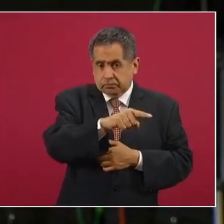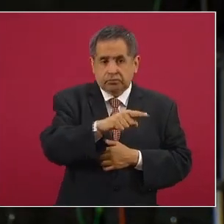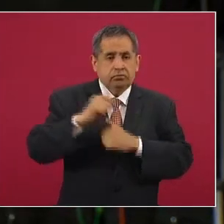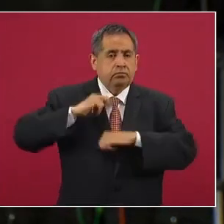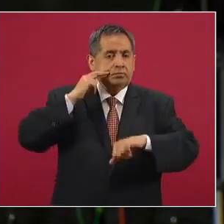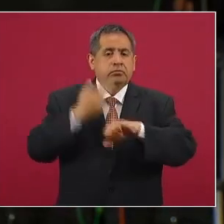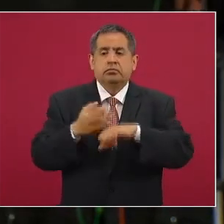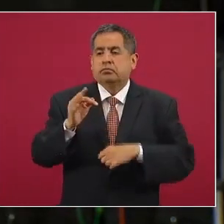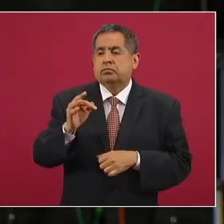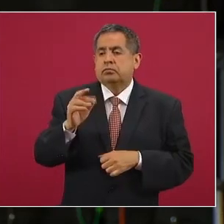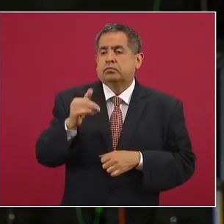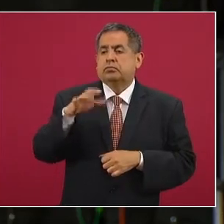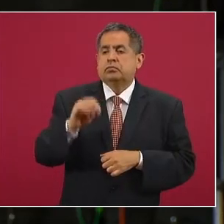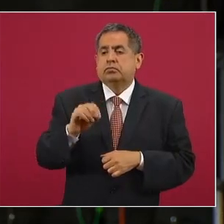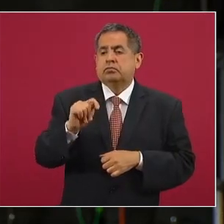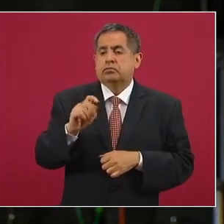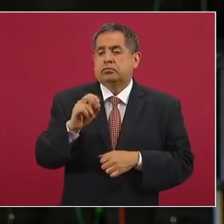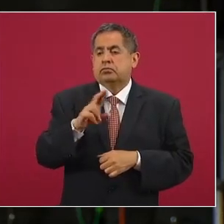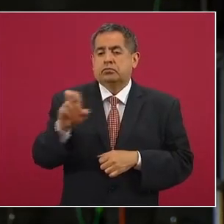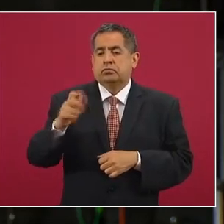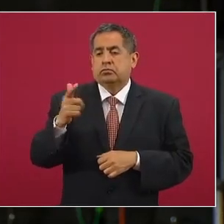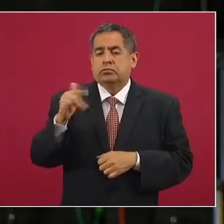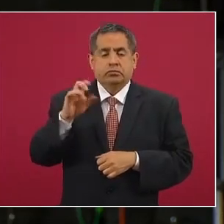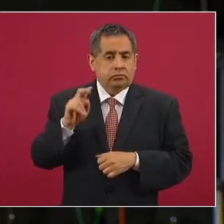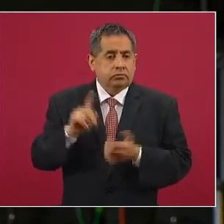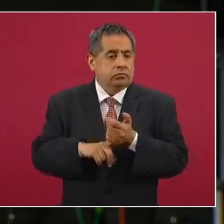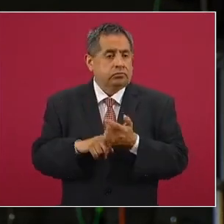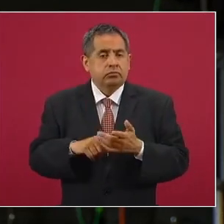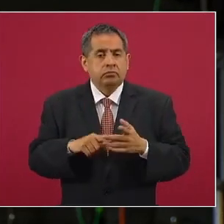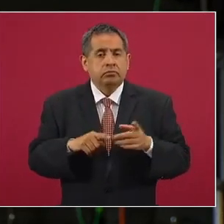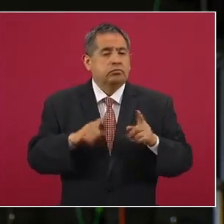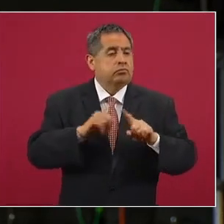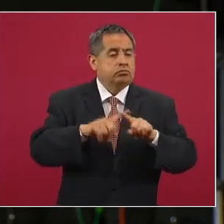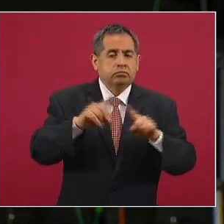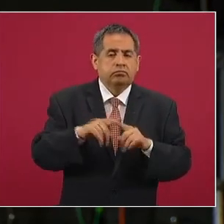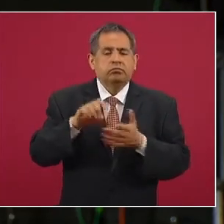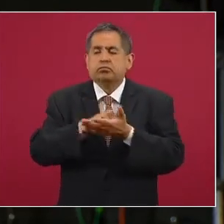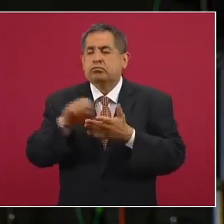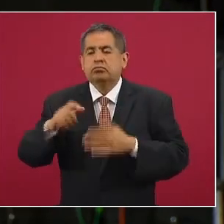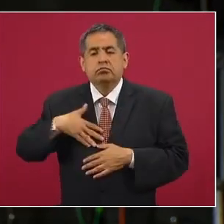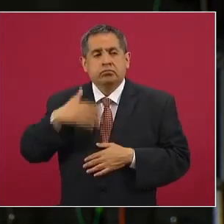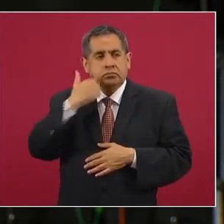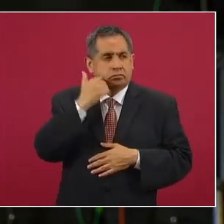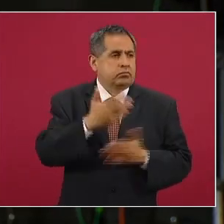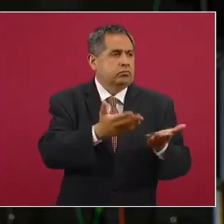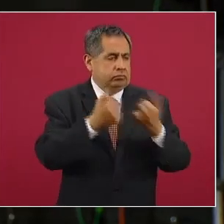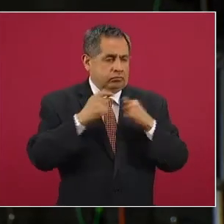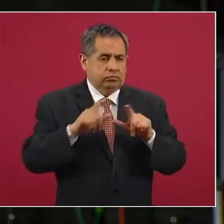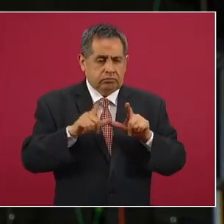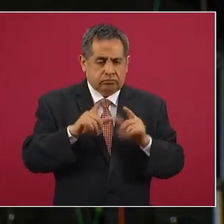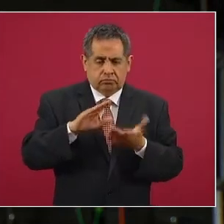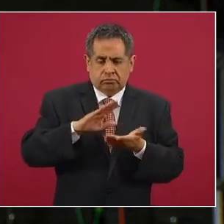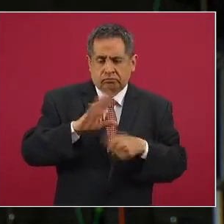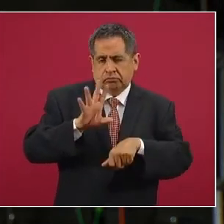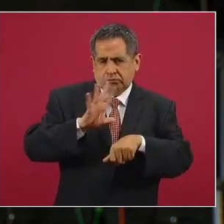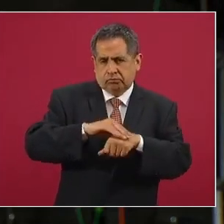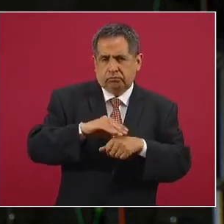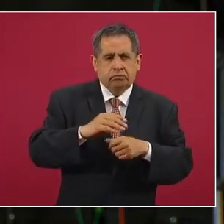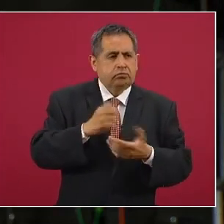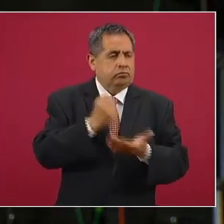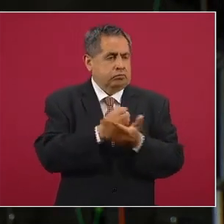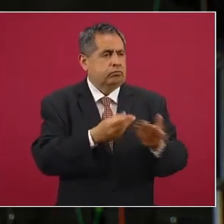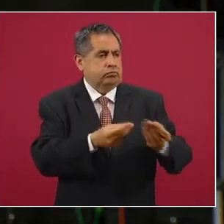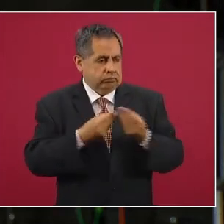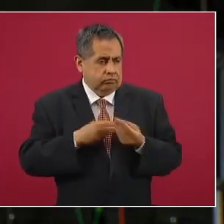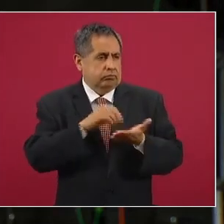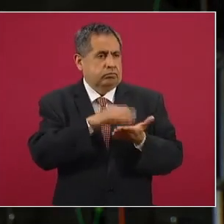el señor Francisco de la Torre Galindo, las citas para obtener una matrícula consular son